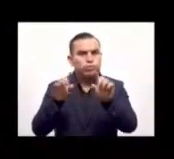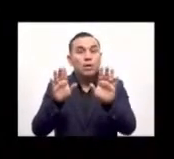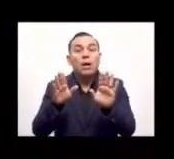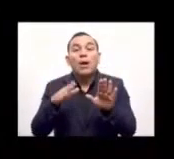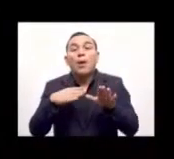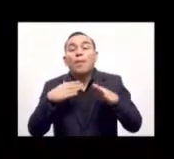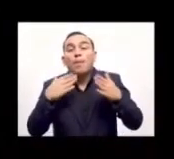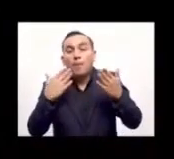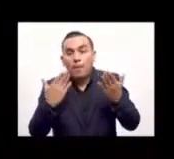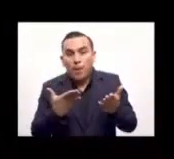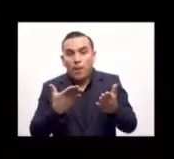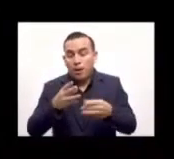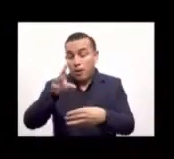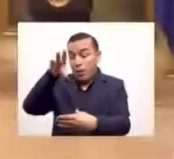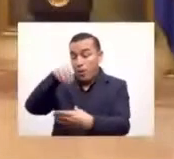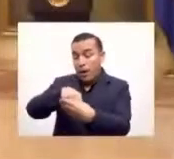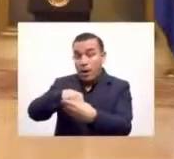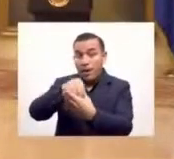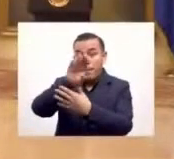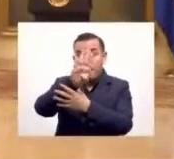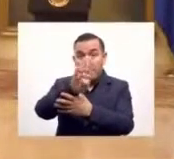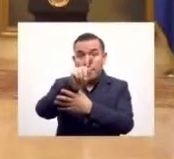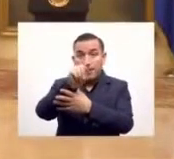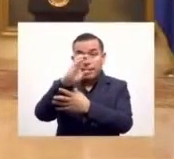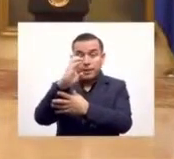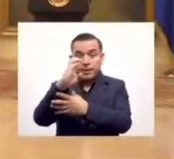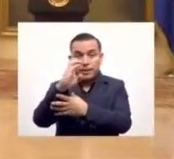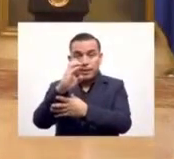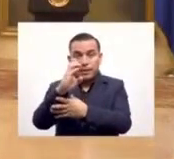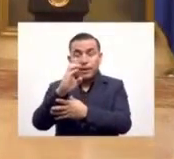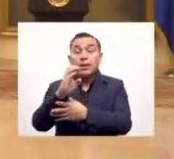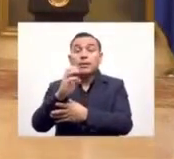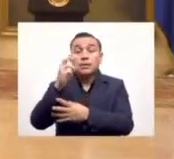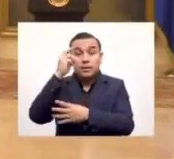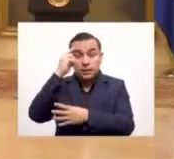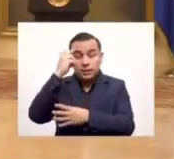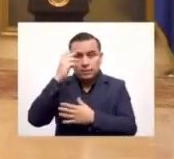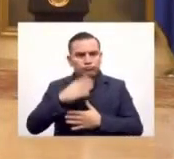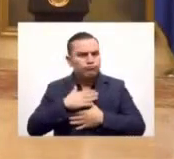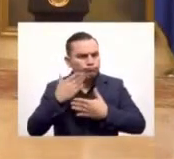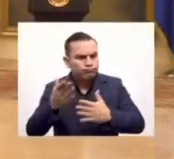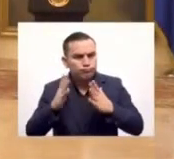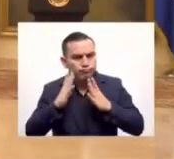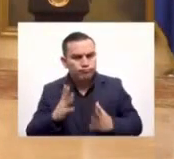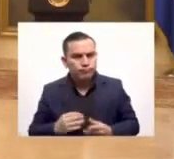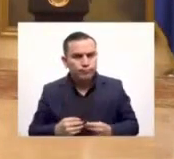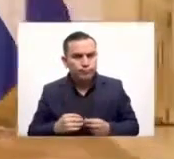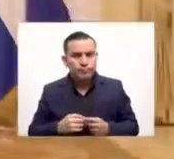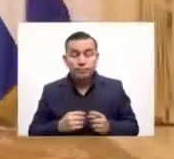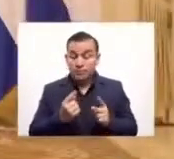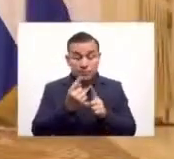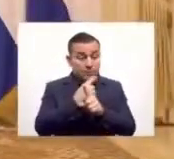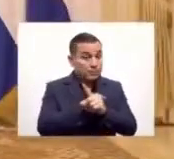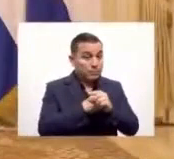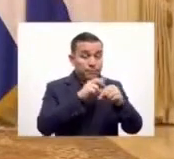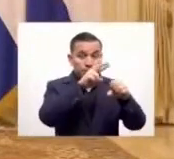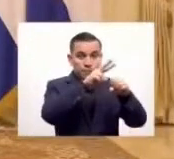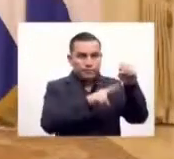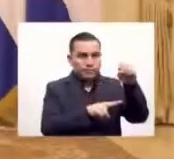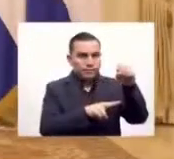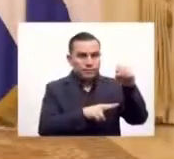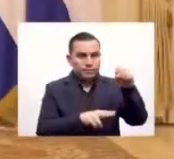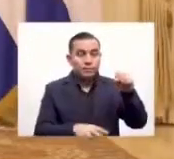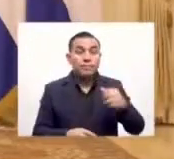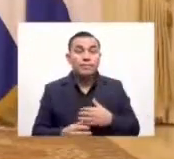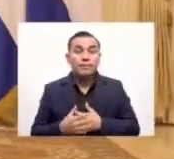en algún momento con el cambio de televisiones análogas a televisiones digitales por parte del gobierno, que veíamos que